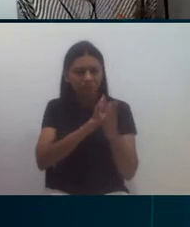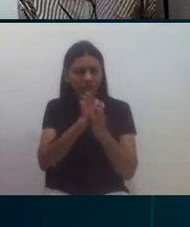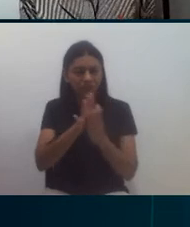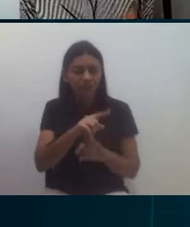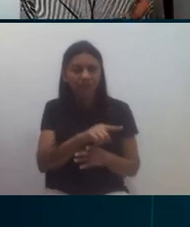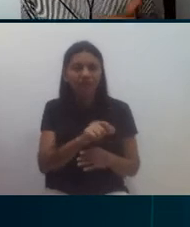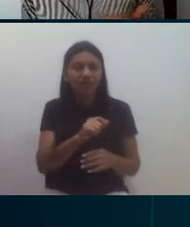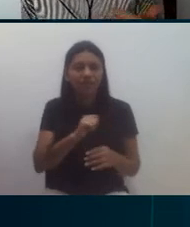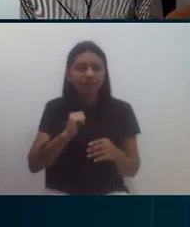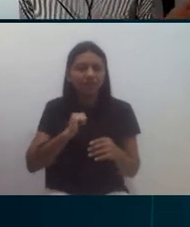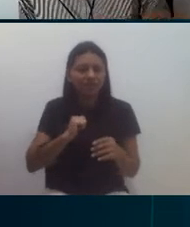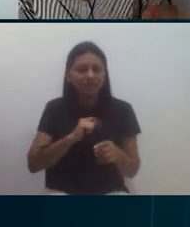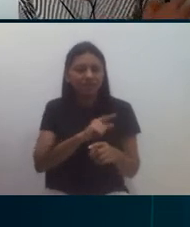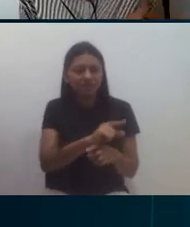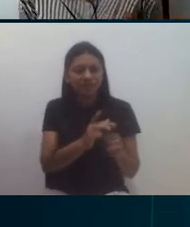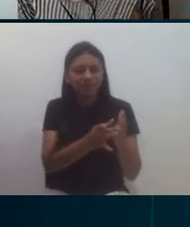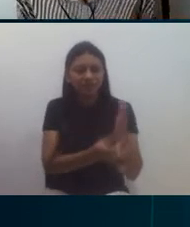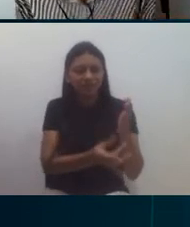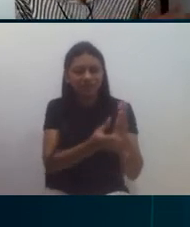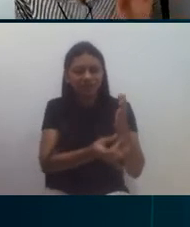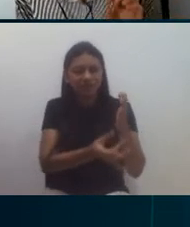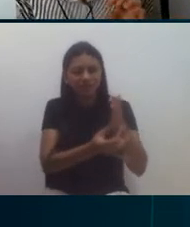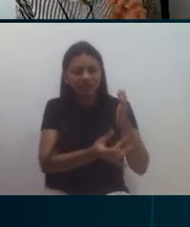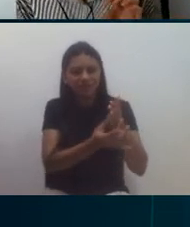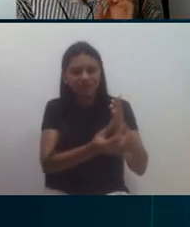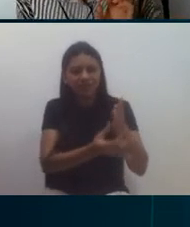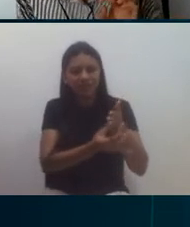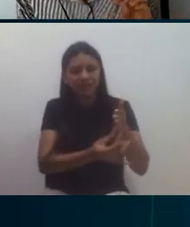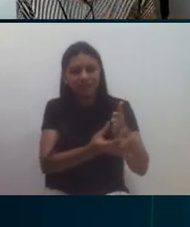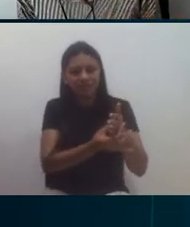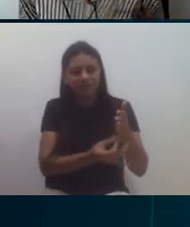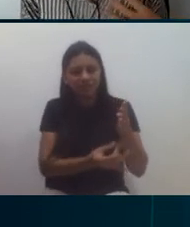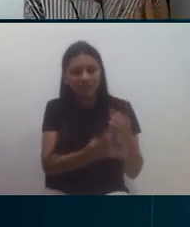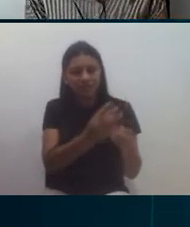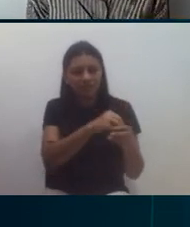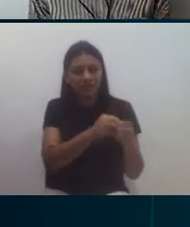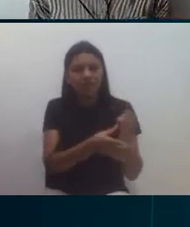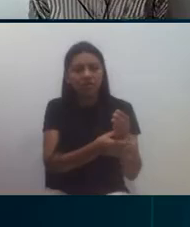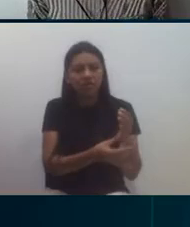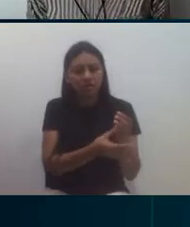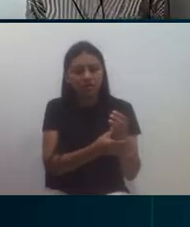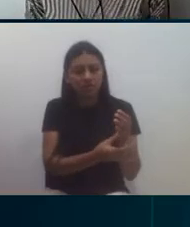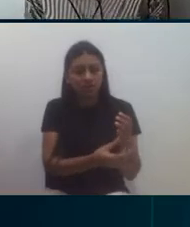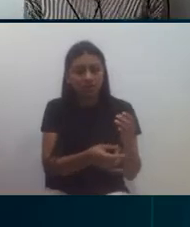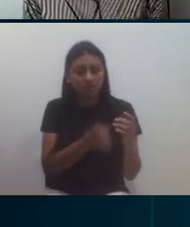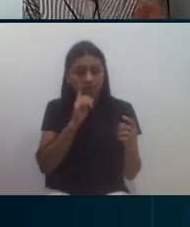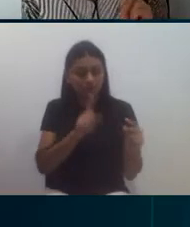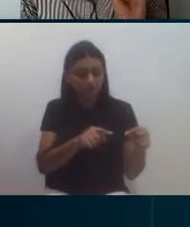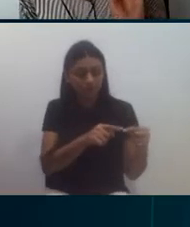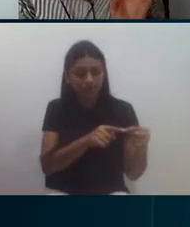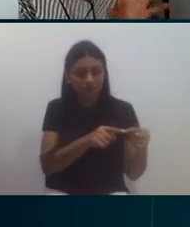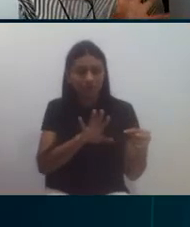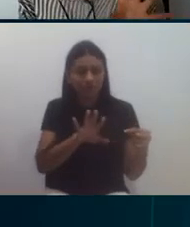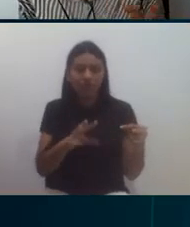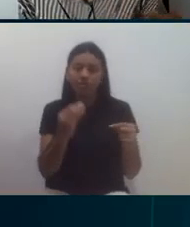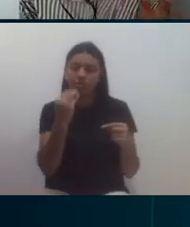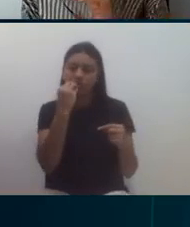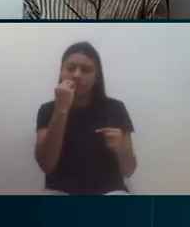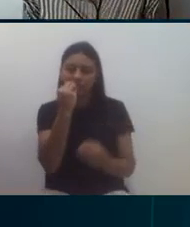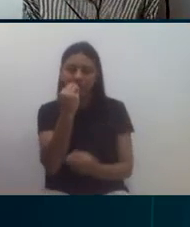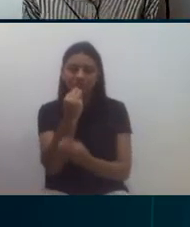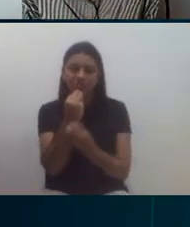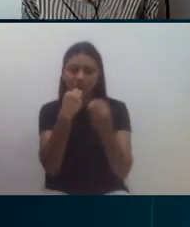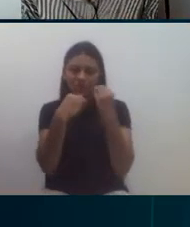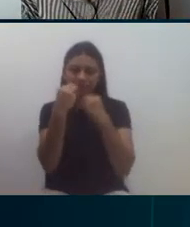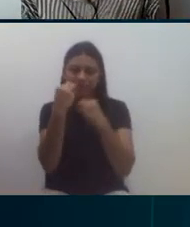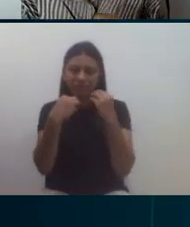el biodiesel a partir de aceites que compiten con el mercado alimenticio, como las grasas animales o